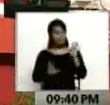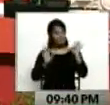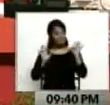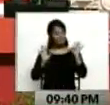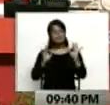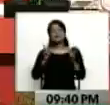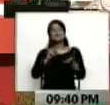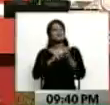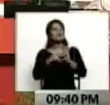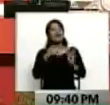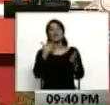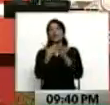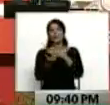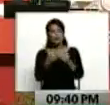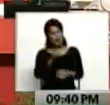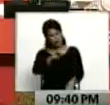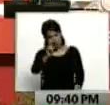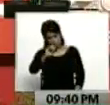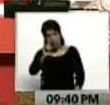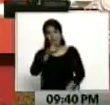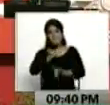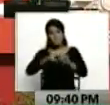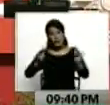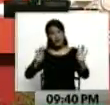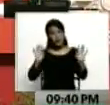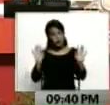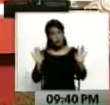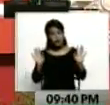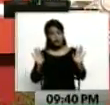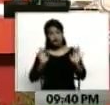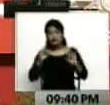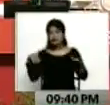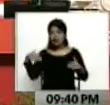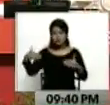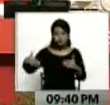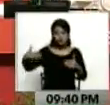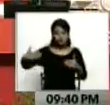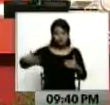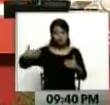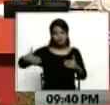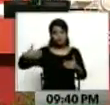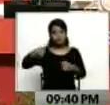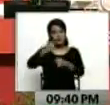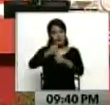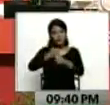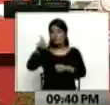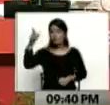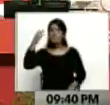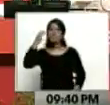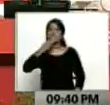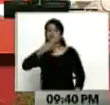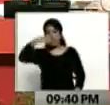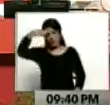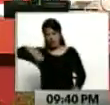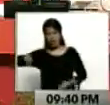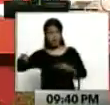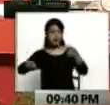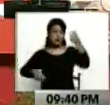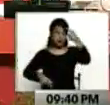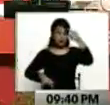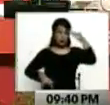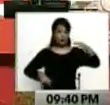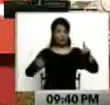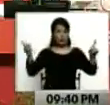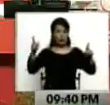Afortunadamente no es que no importe pero con lo que se ha venido haciendo en todos estos años el trabajo de Fidel del comandante